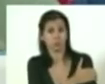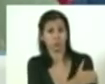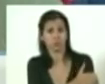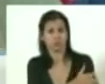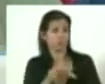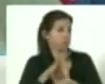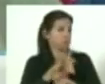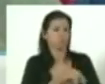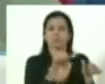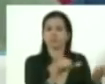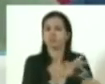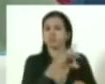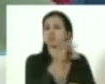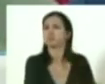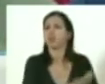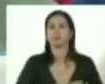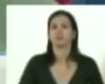ahí,